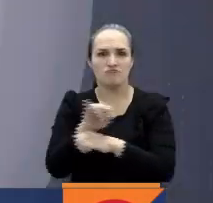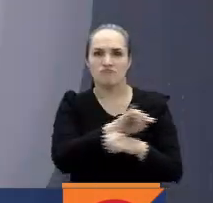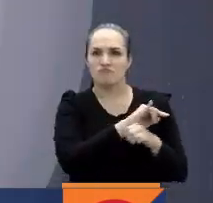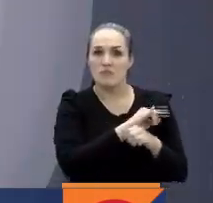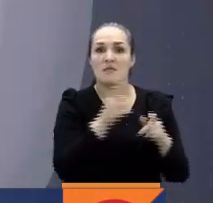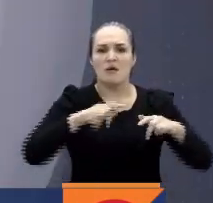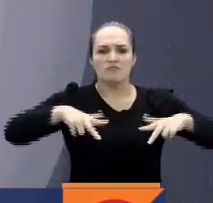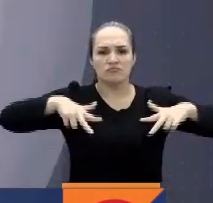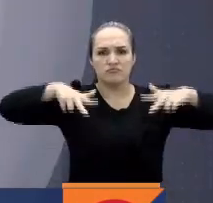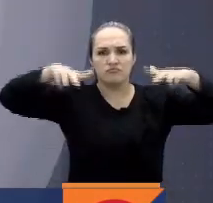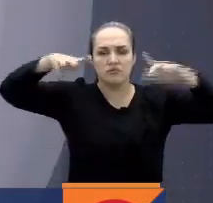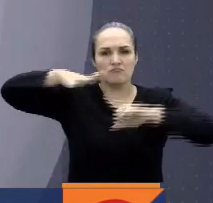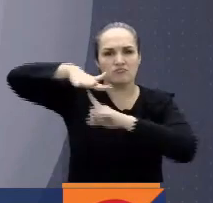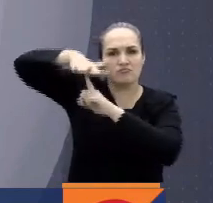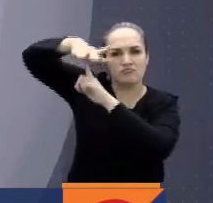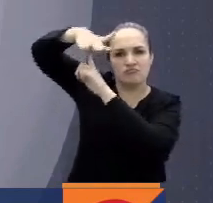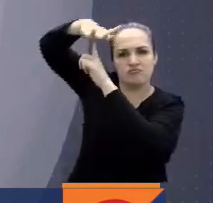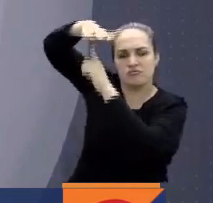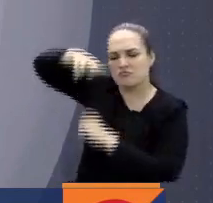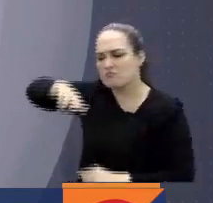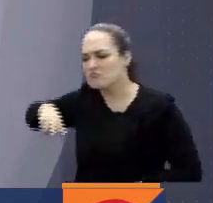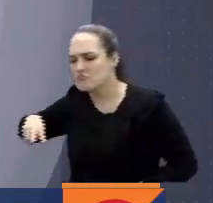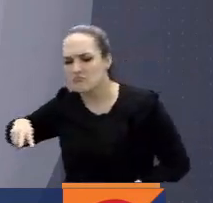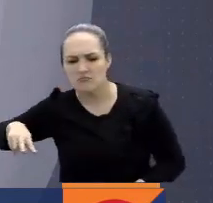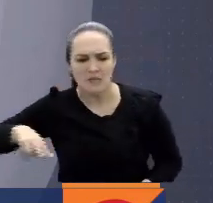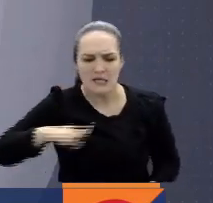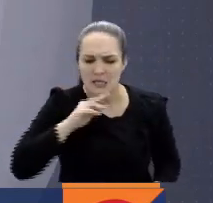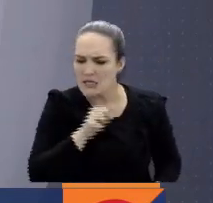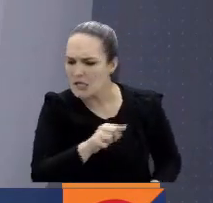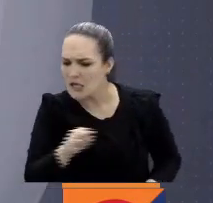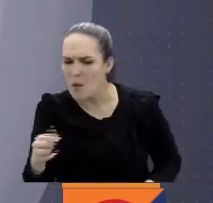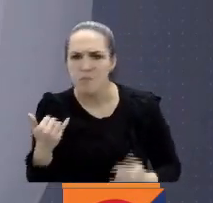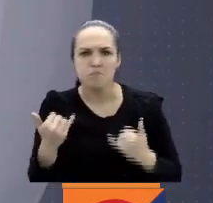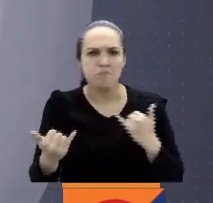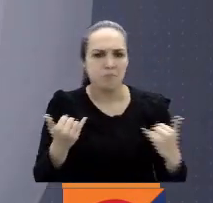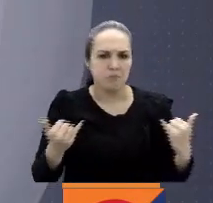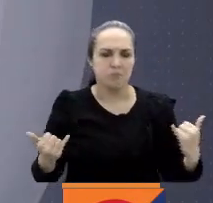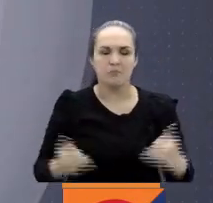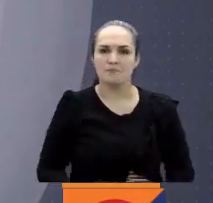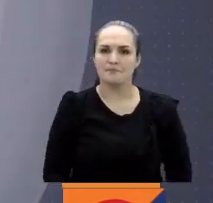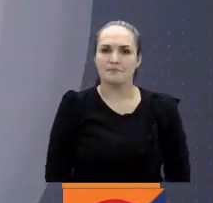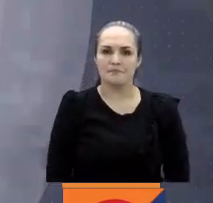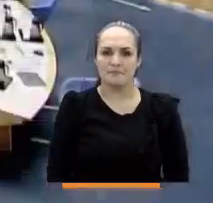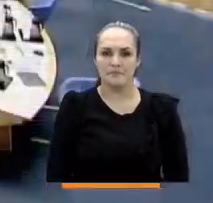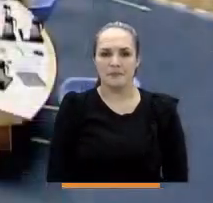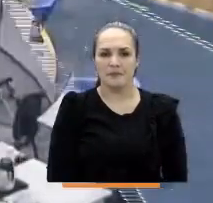aire el halcón ayudará para identificar a los que participen en estas actividades.